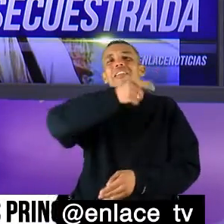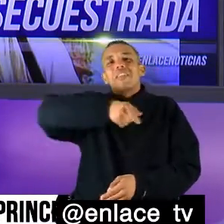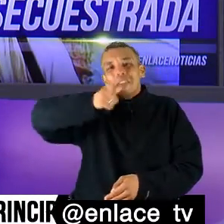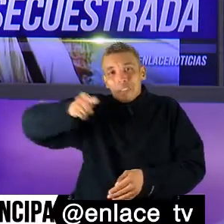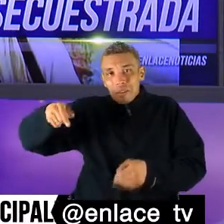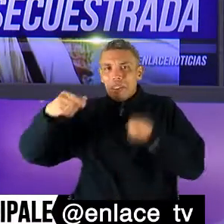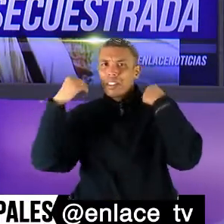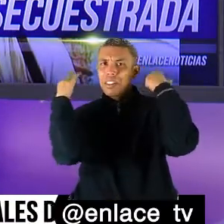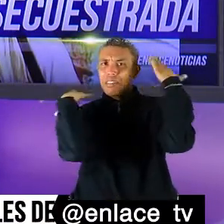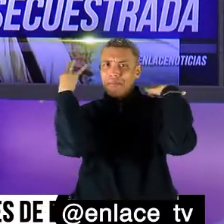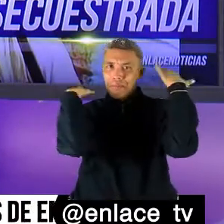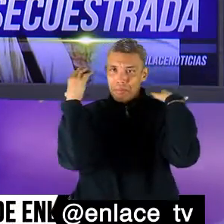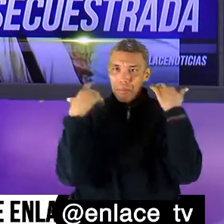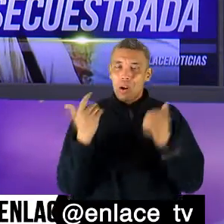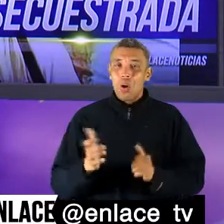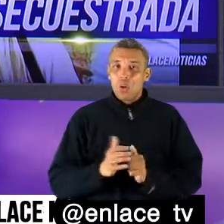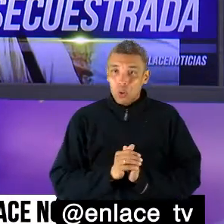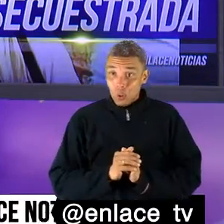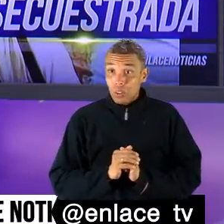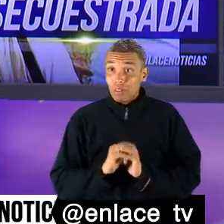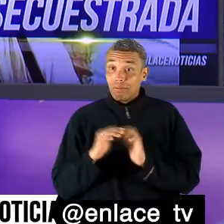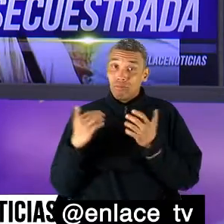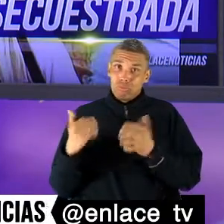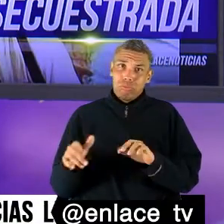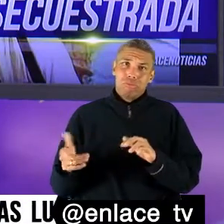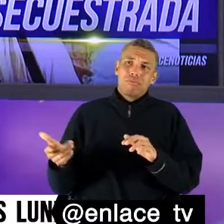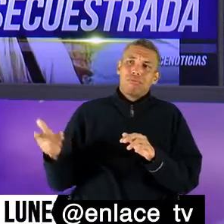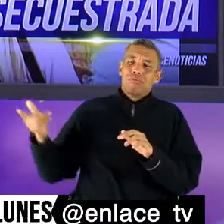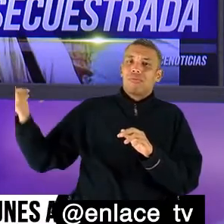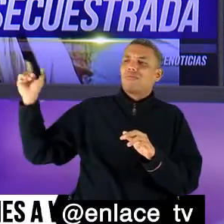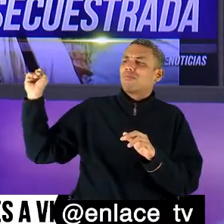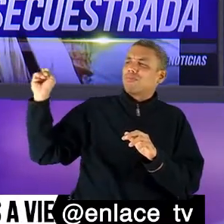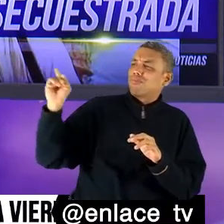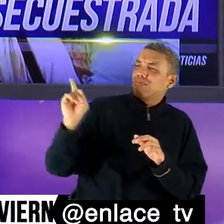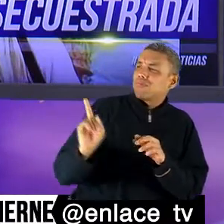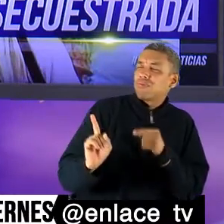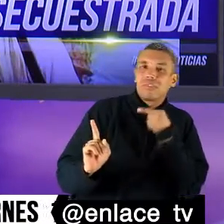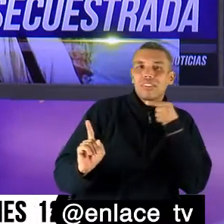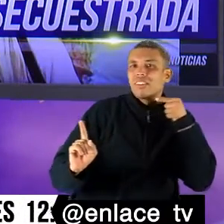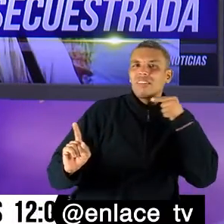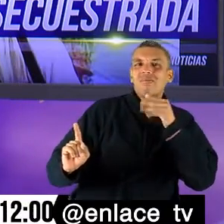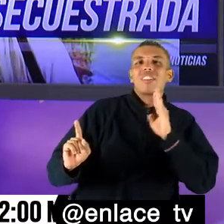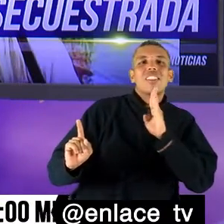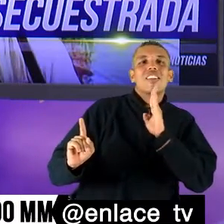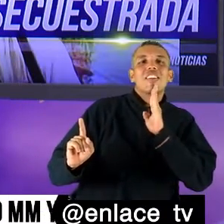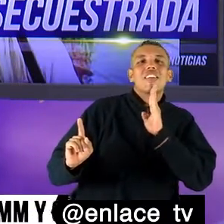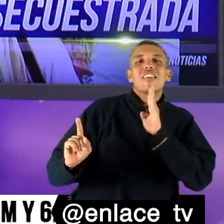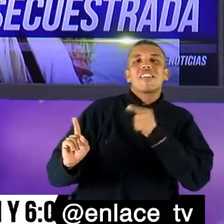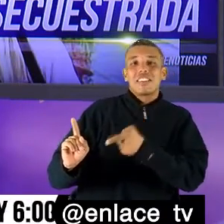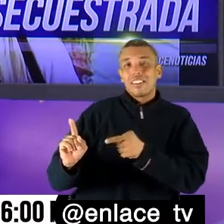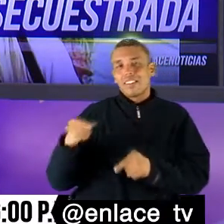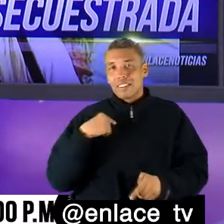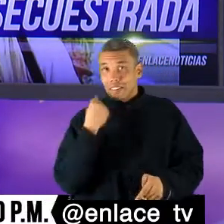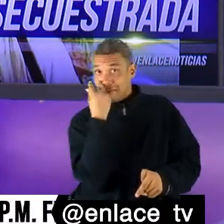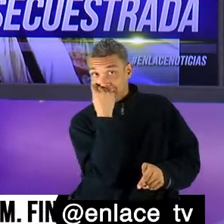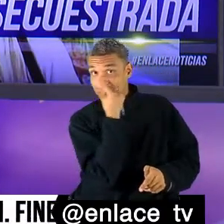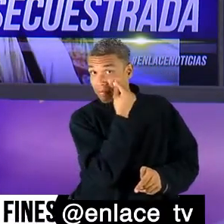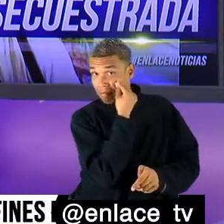con presencia del presidente Juan Manuel Santos, Enlace Noticias dialogó con la periodista española Salud Hernández Mora, hoy